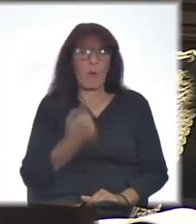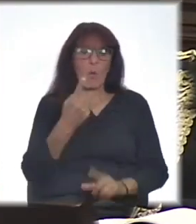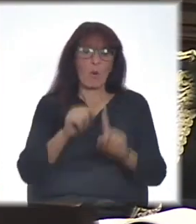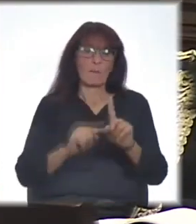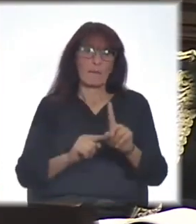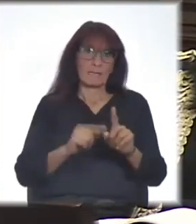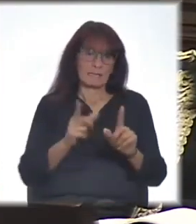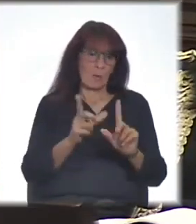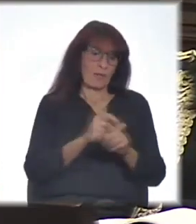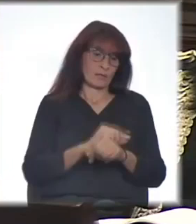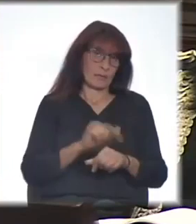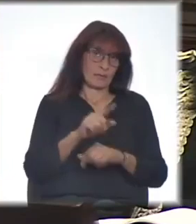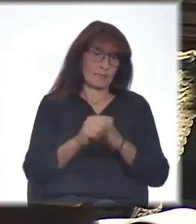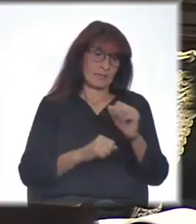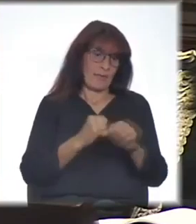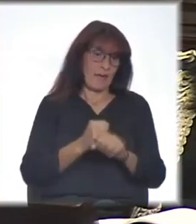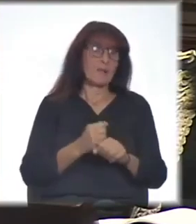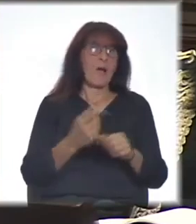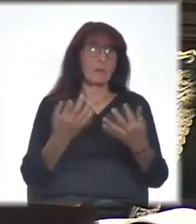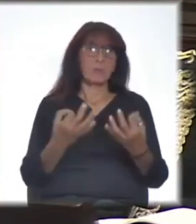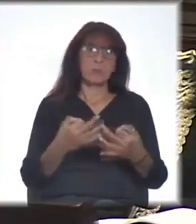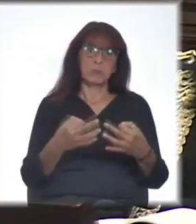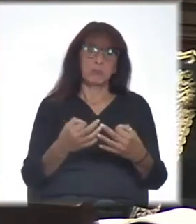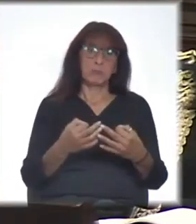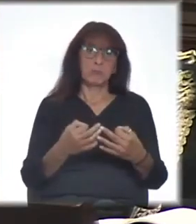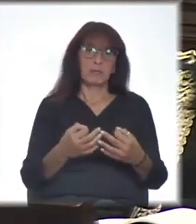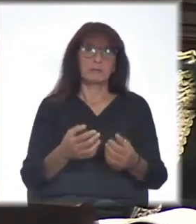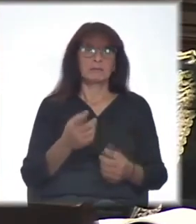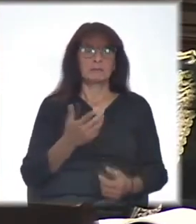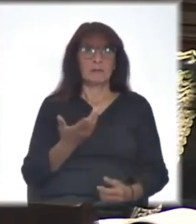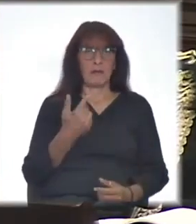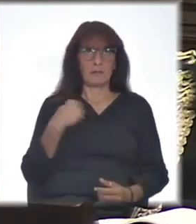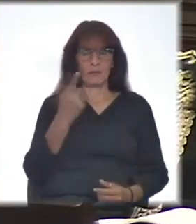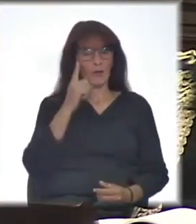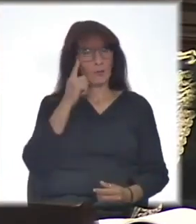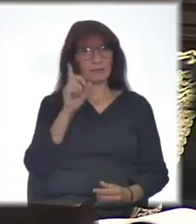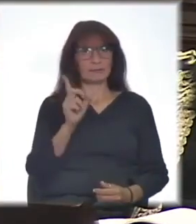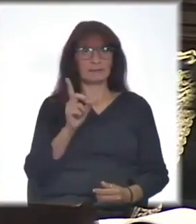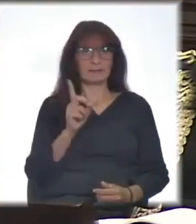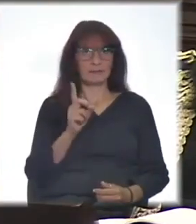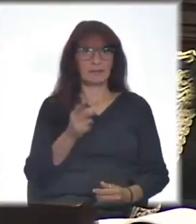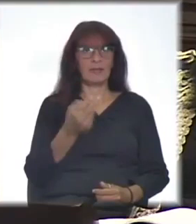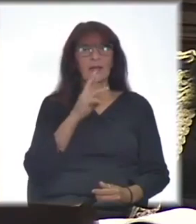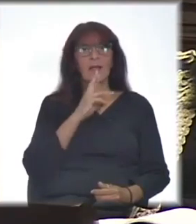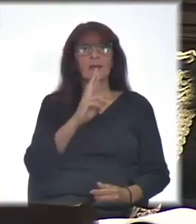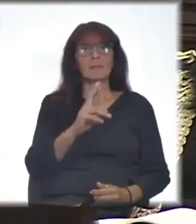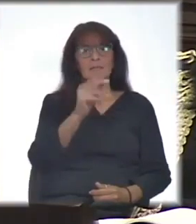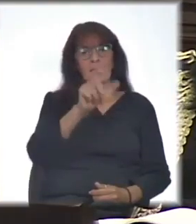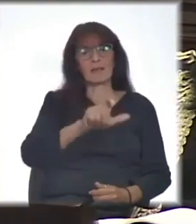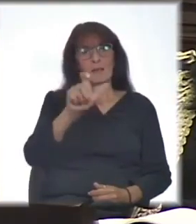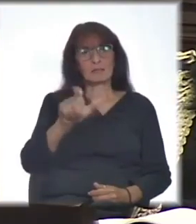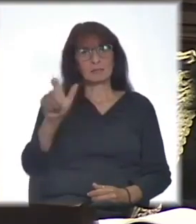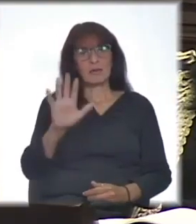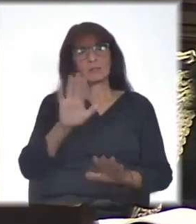de finalizar ese año sucedió. Lo impensado. La respuesta de la gente significó un